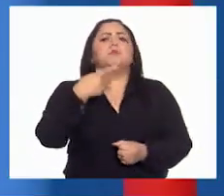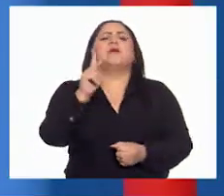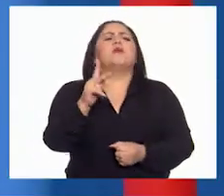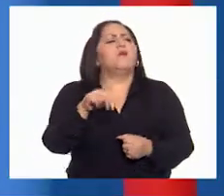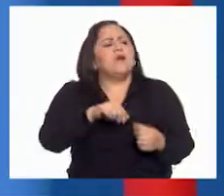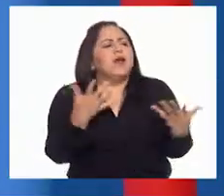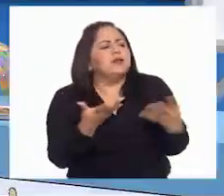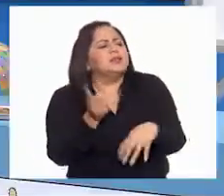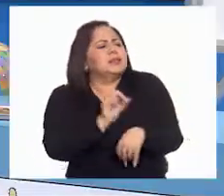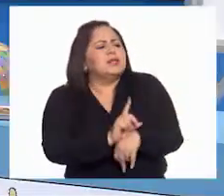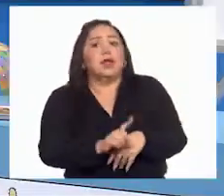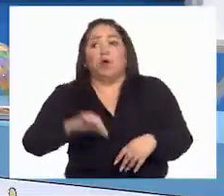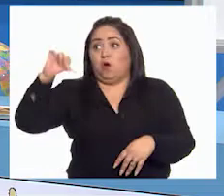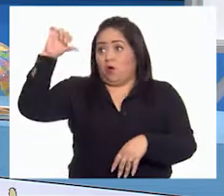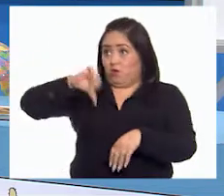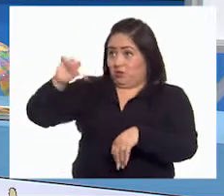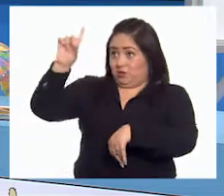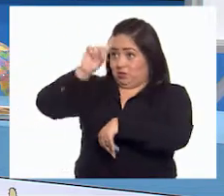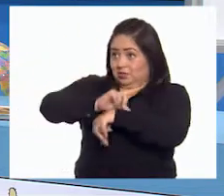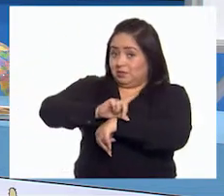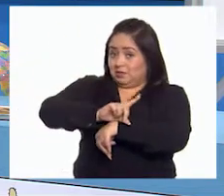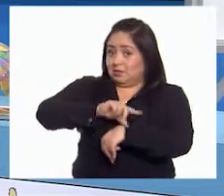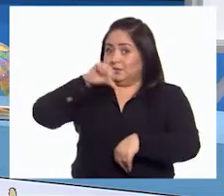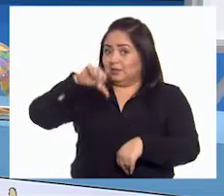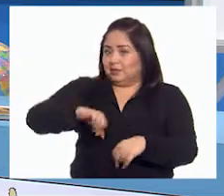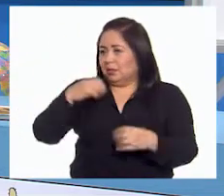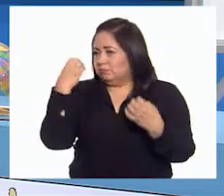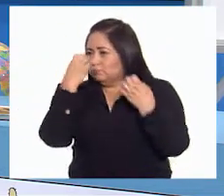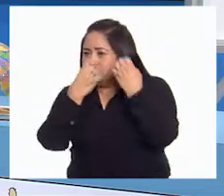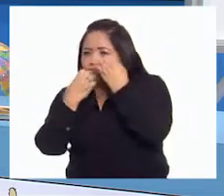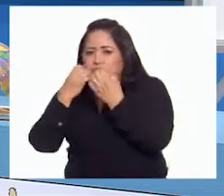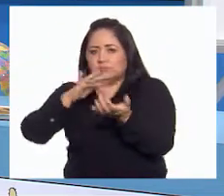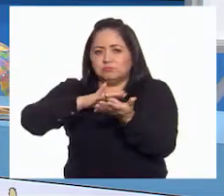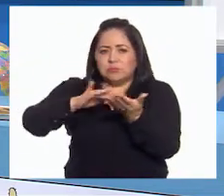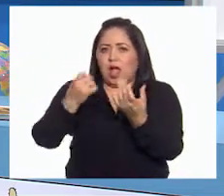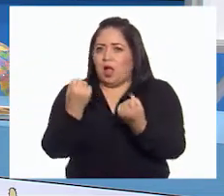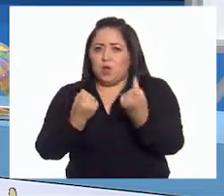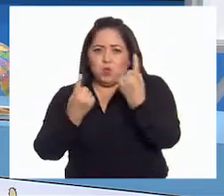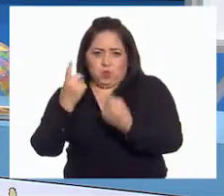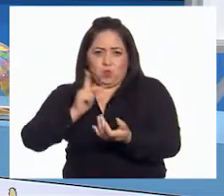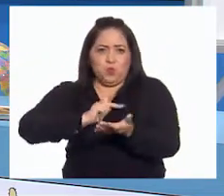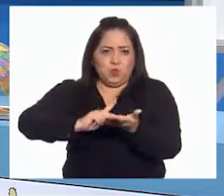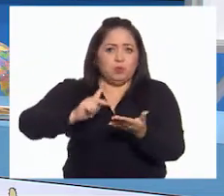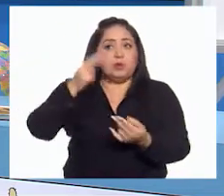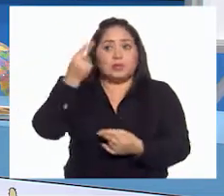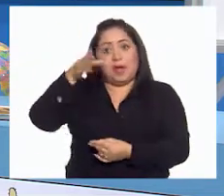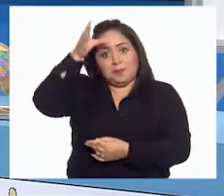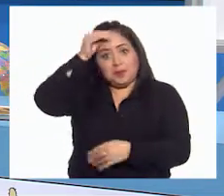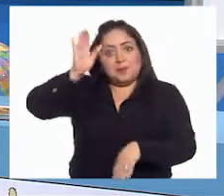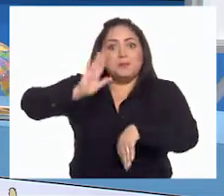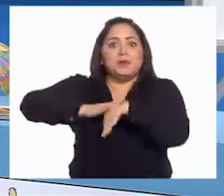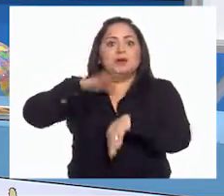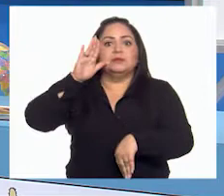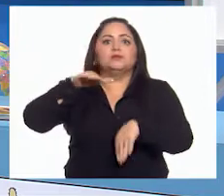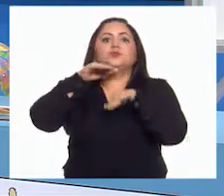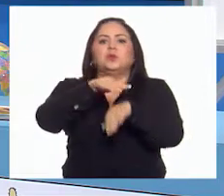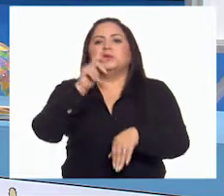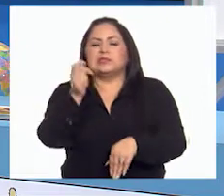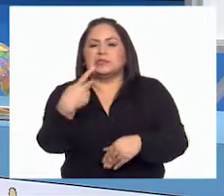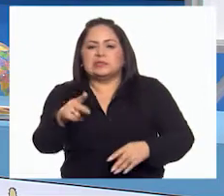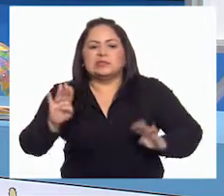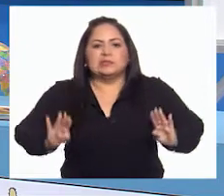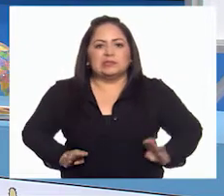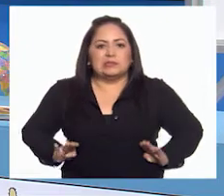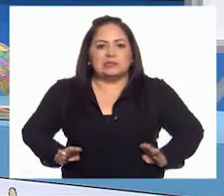hoy, Gaby? Pues el día de hoy, a partir del análisis y lectura de algunos poemas, aprenderemos más sobre sus